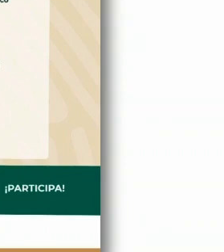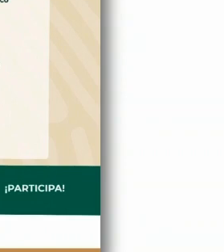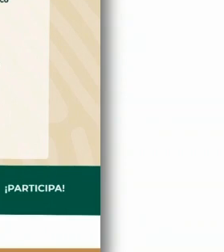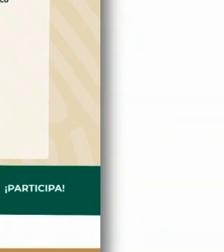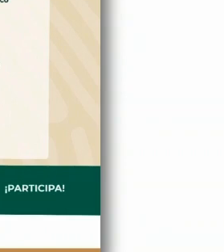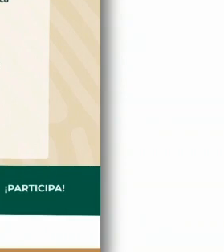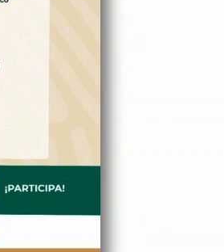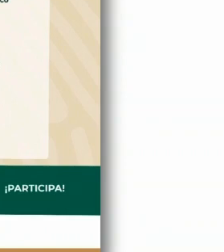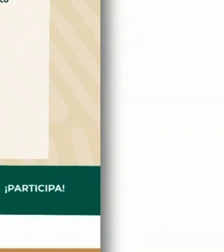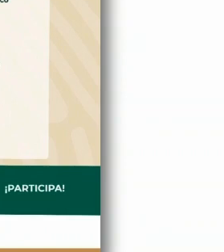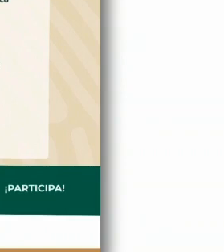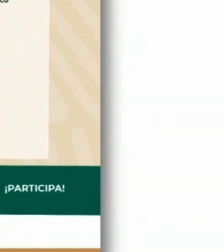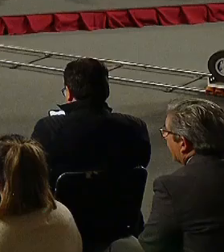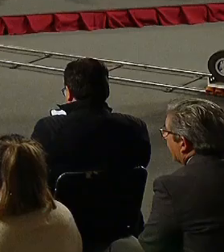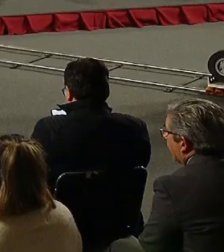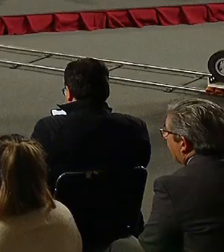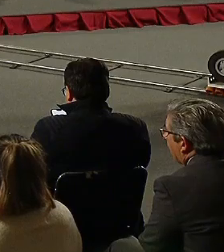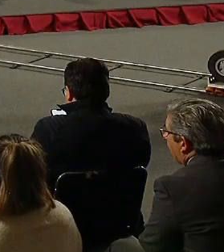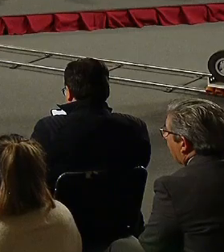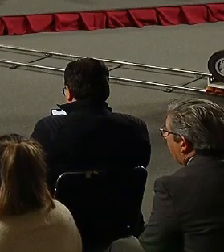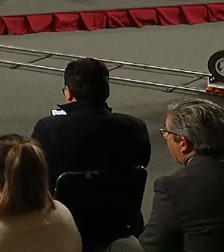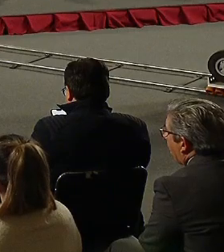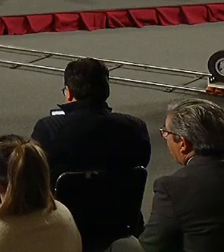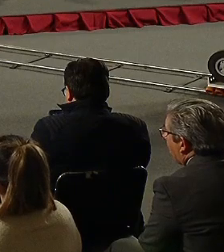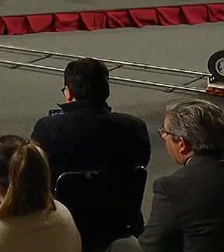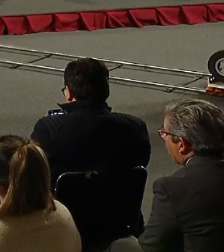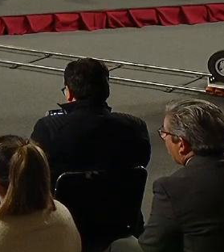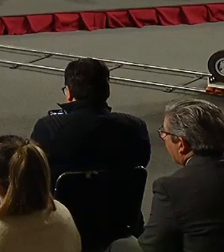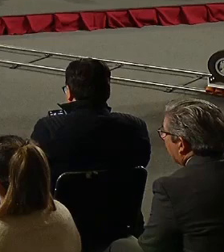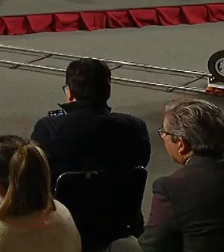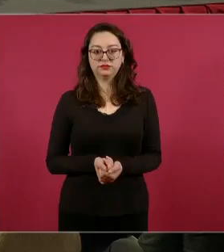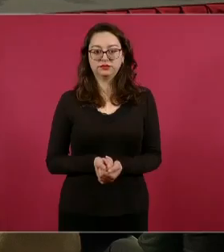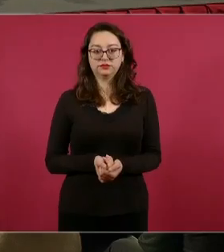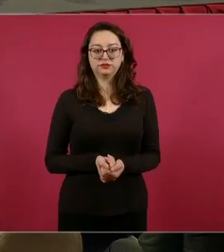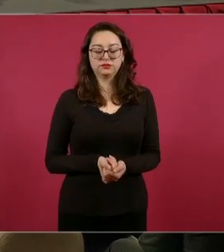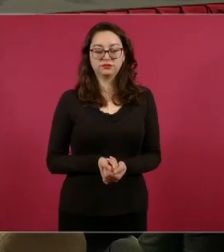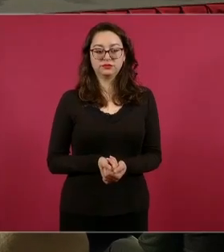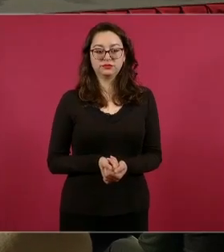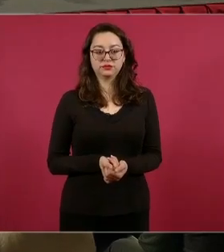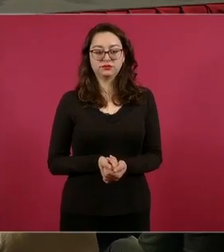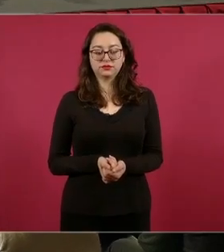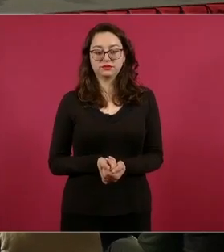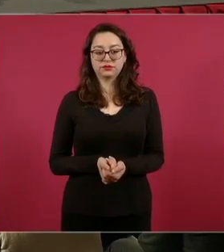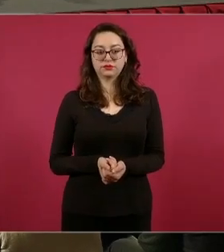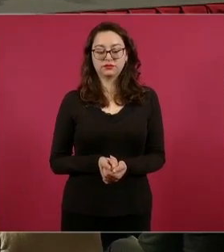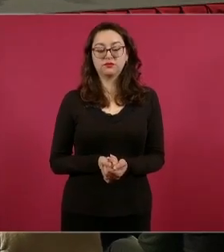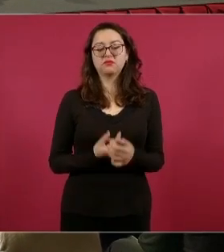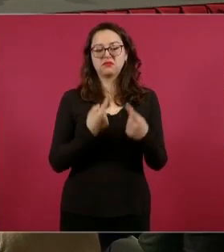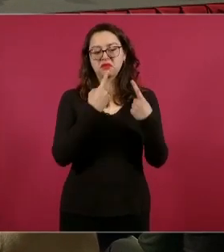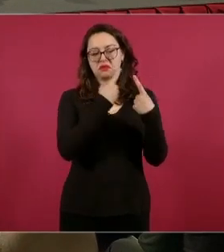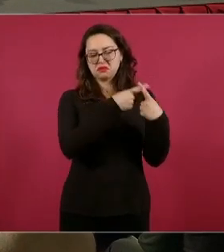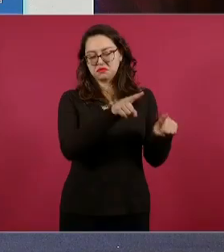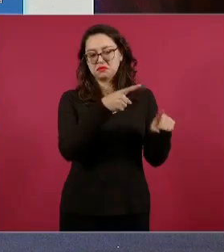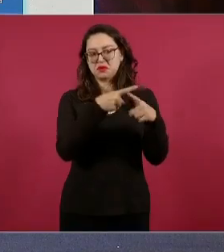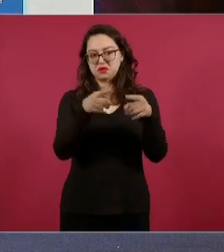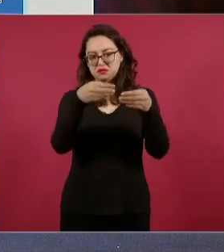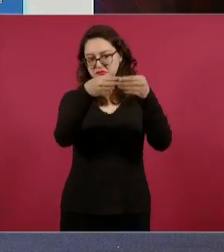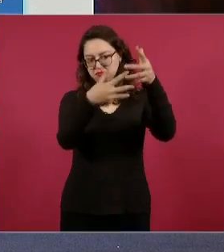psiquiatría, oftalmología, dermatología, imagen, cardiología, anatomía patológica y muchas, muchas